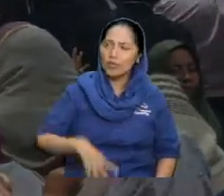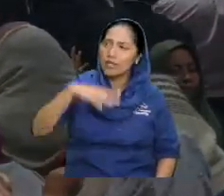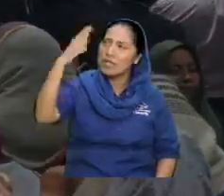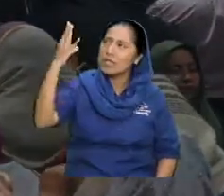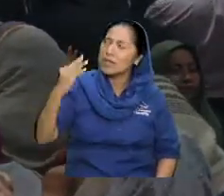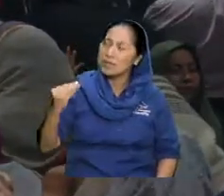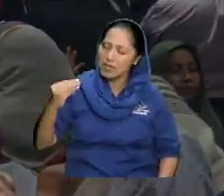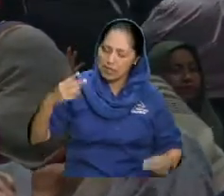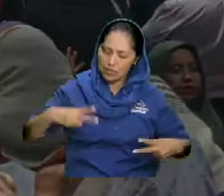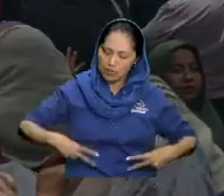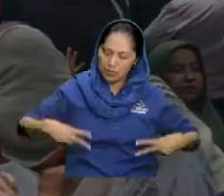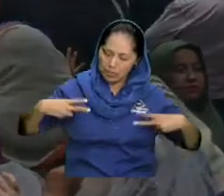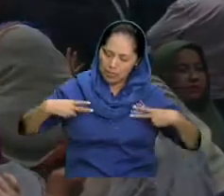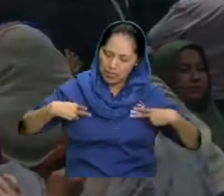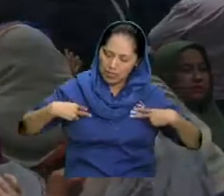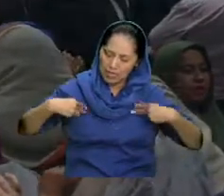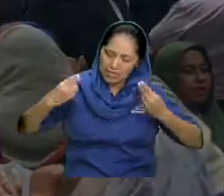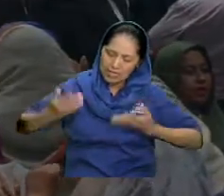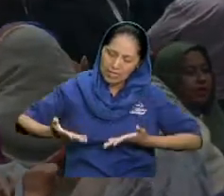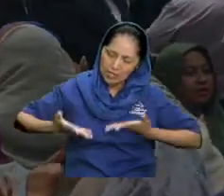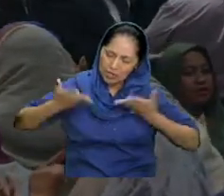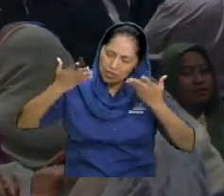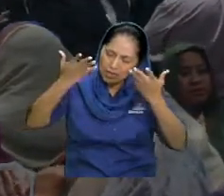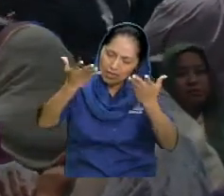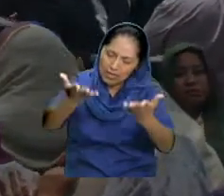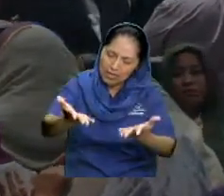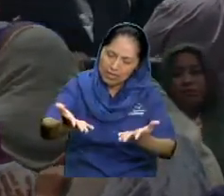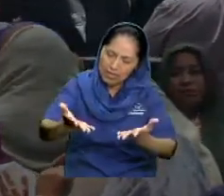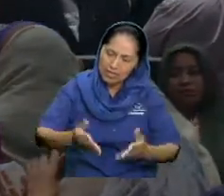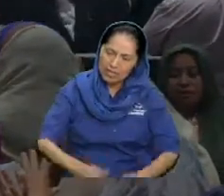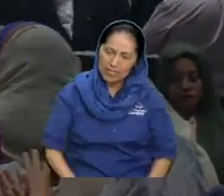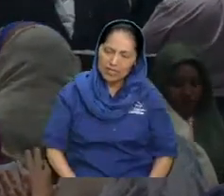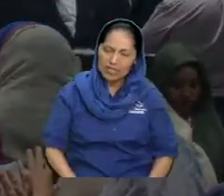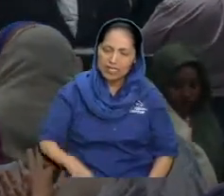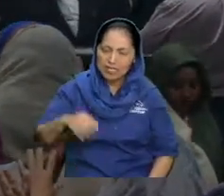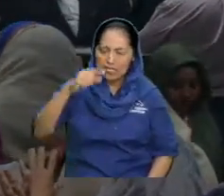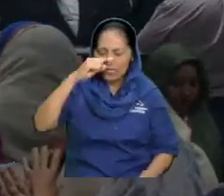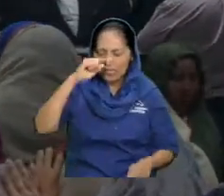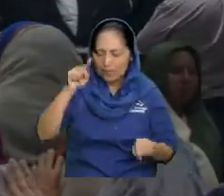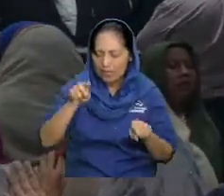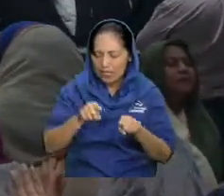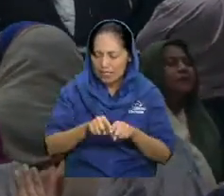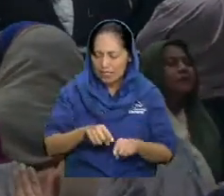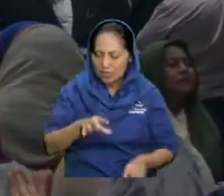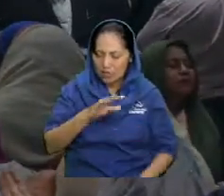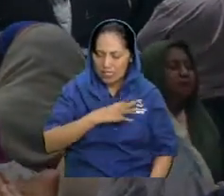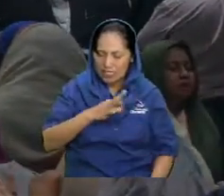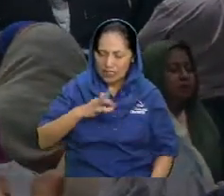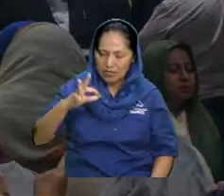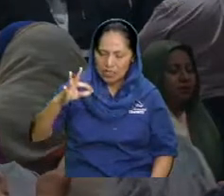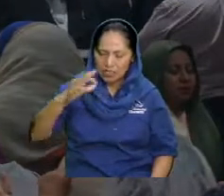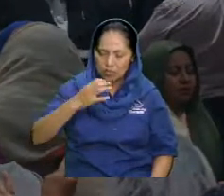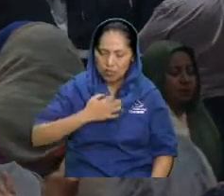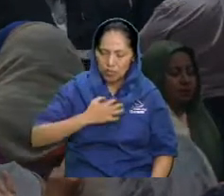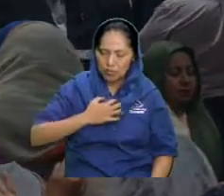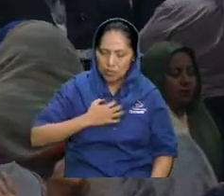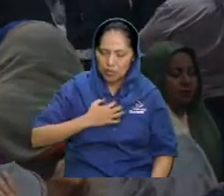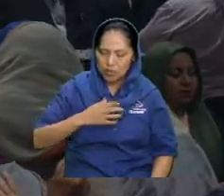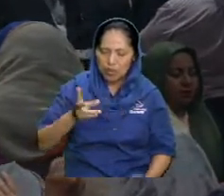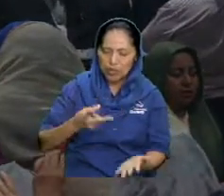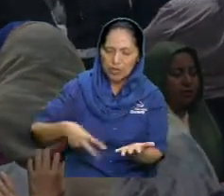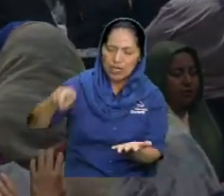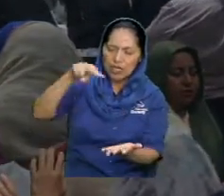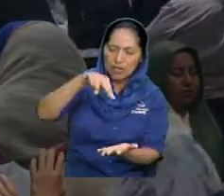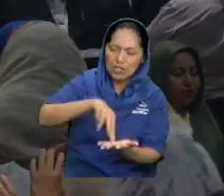por favor, entra, entra. Y resucita su espíritu, Señor. Y que sus ojos